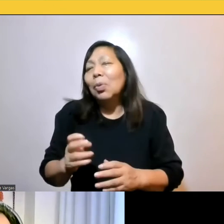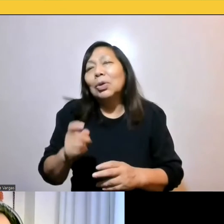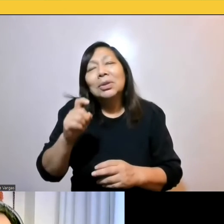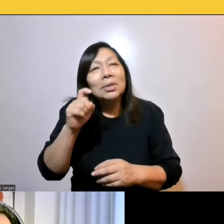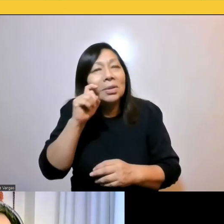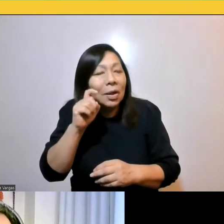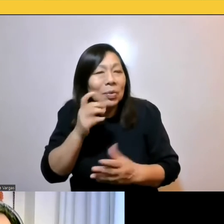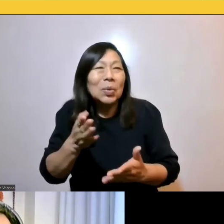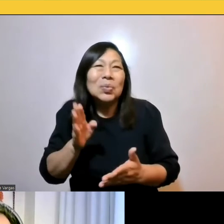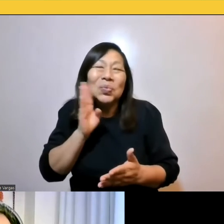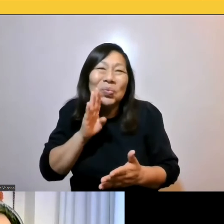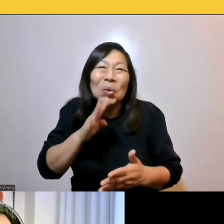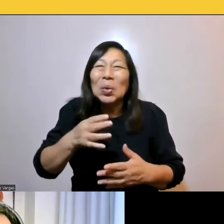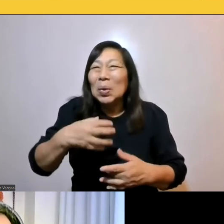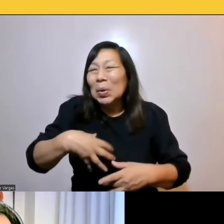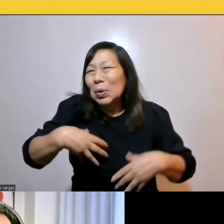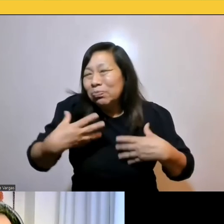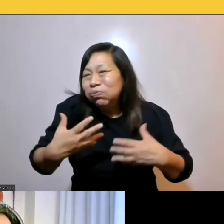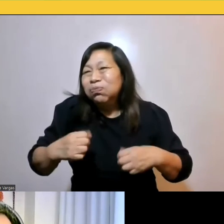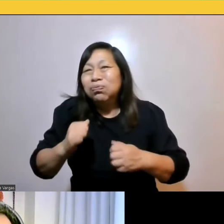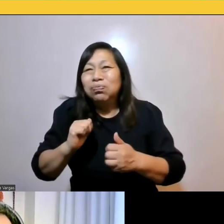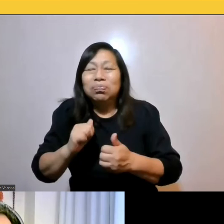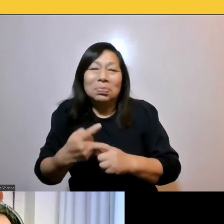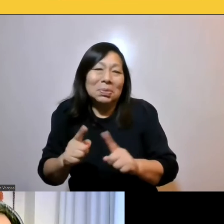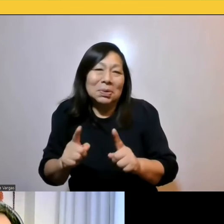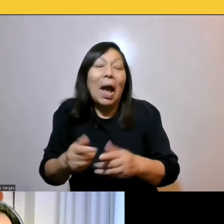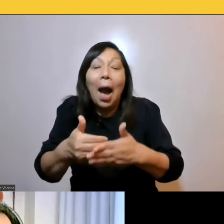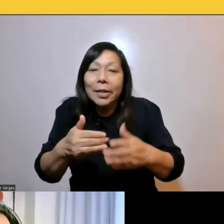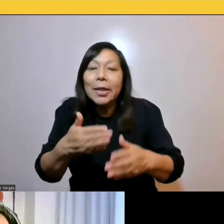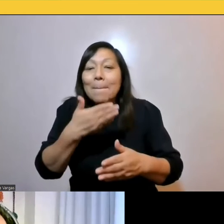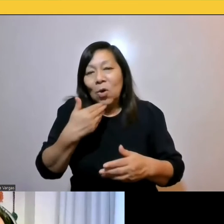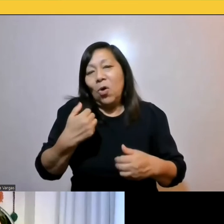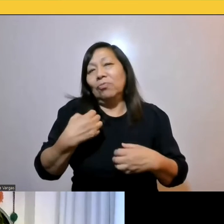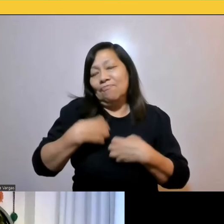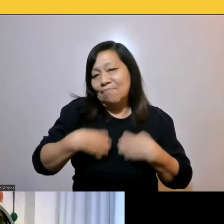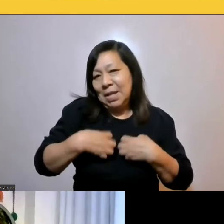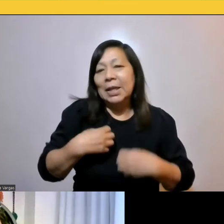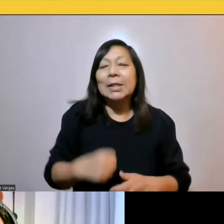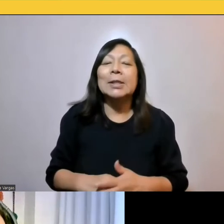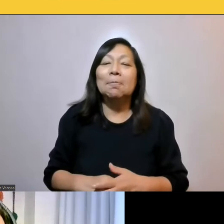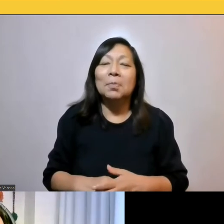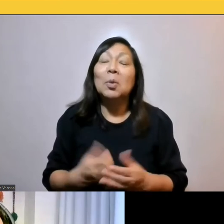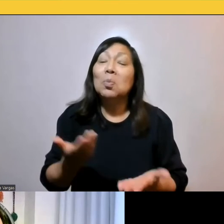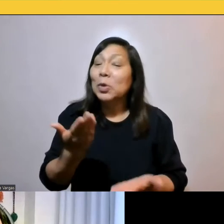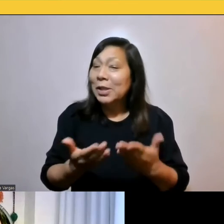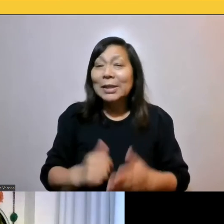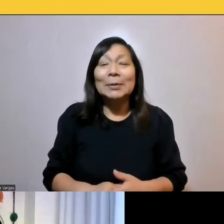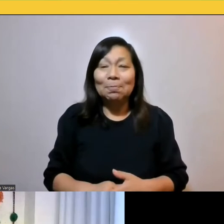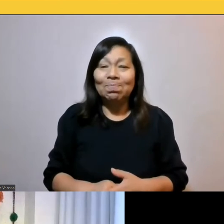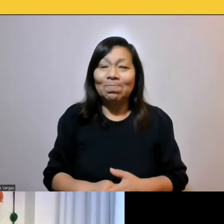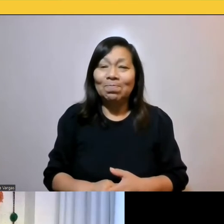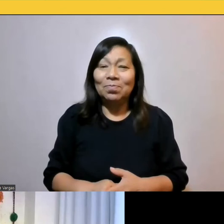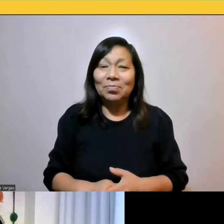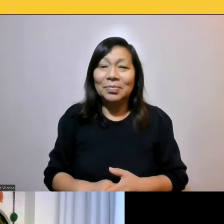hay mucha suciedad, ha habido mucho sudor, sí conviene un baño previo. ujú, claro. O también muchas veces, en caso